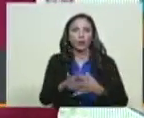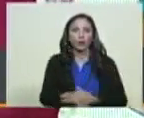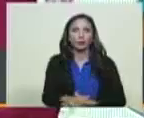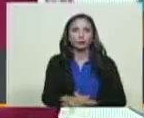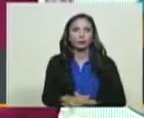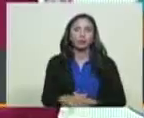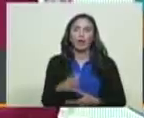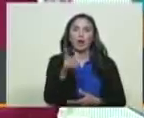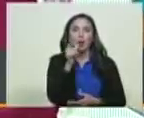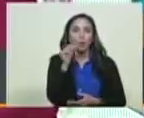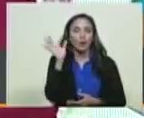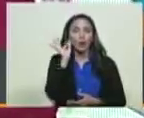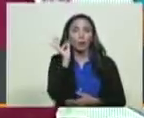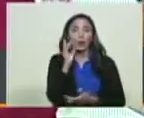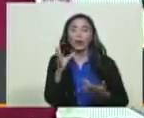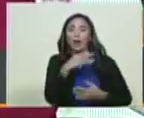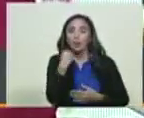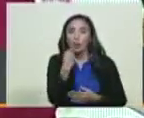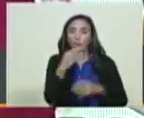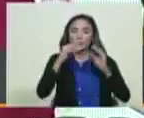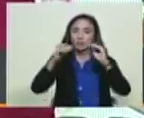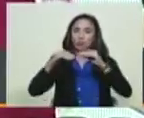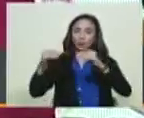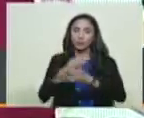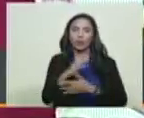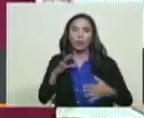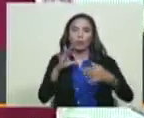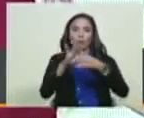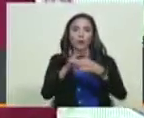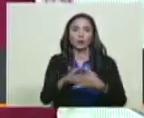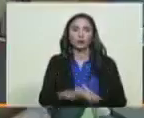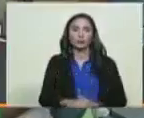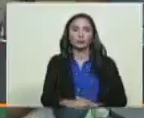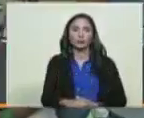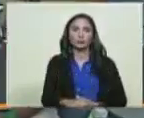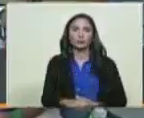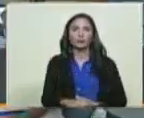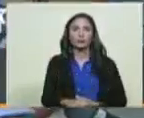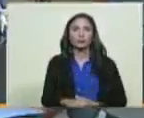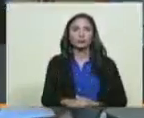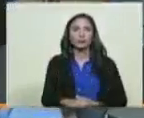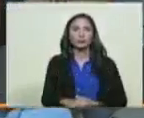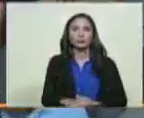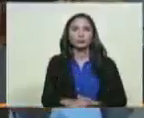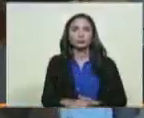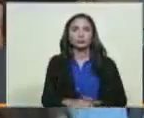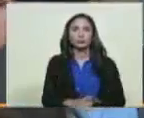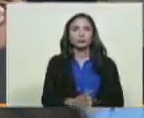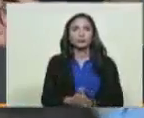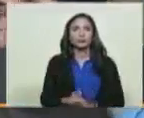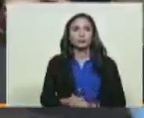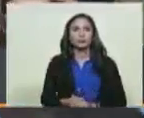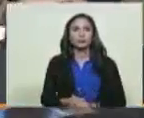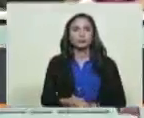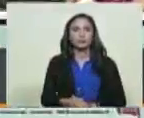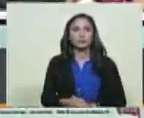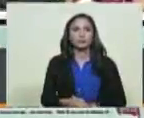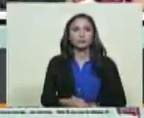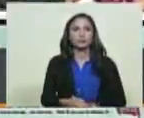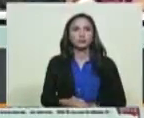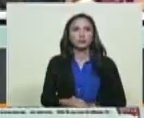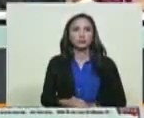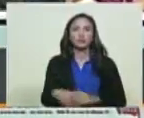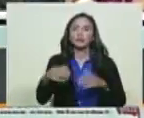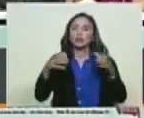toda la juventud que quiera convocarse desde el gran polo patriótico robert a de dónde vienes